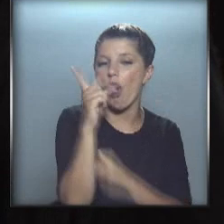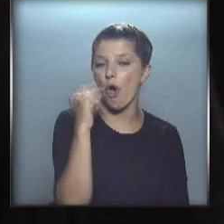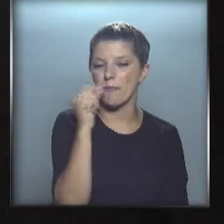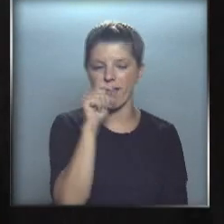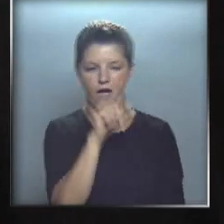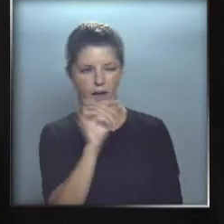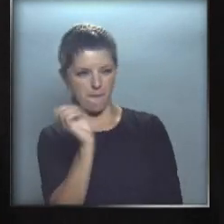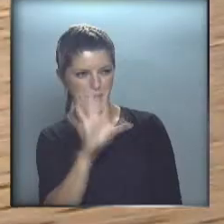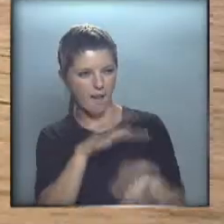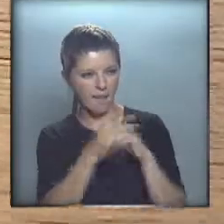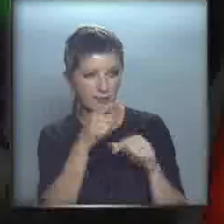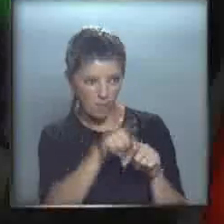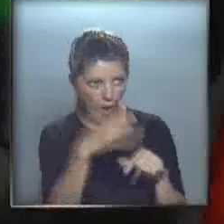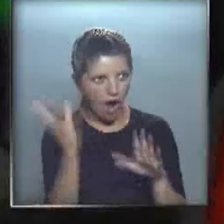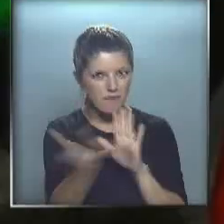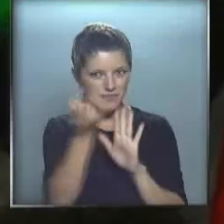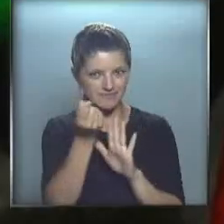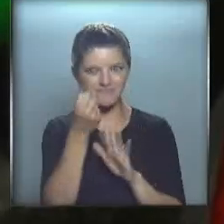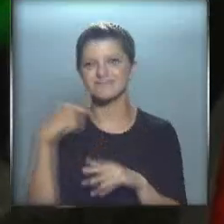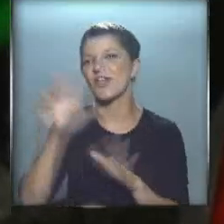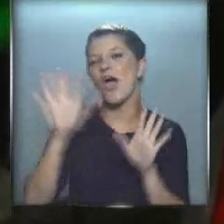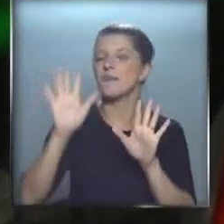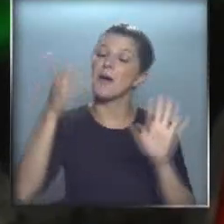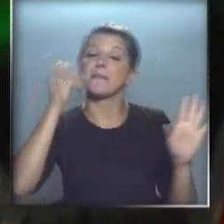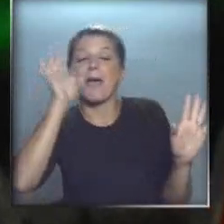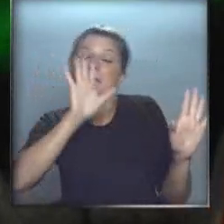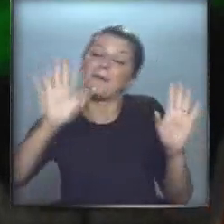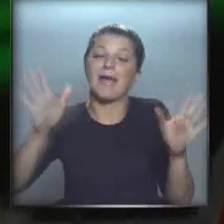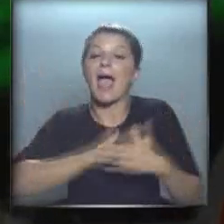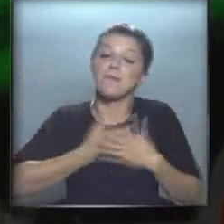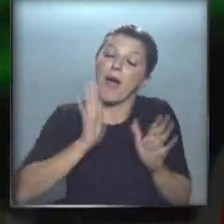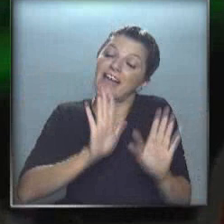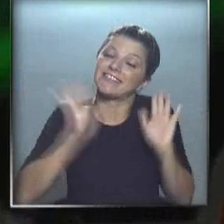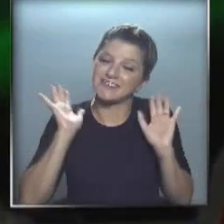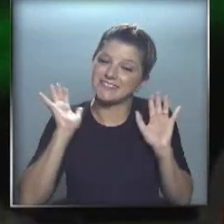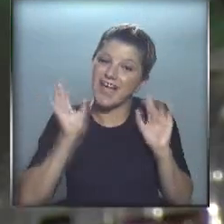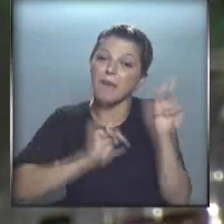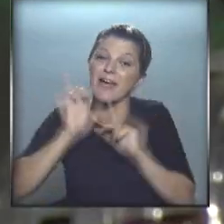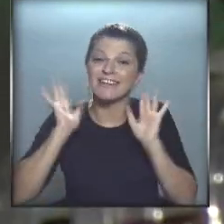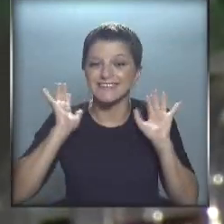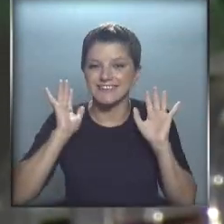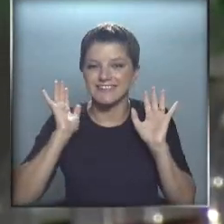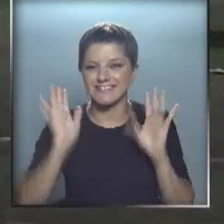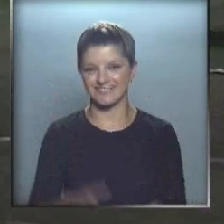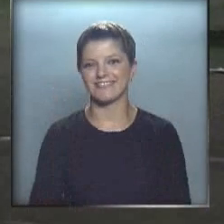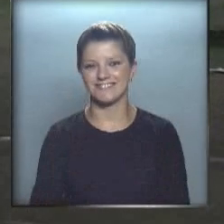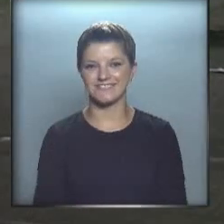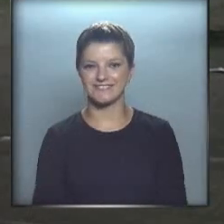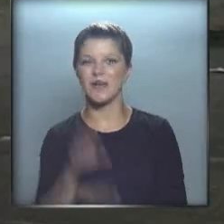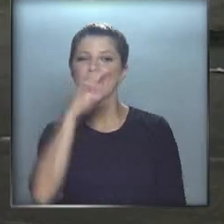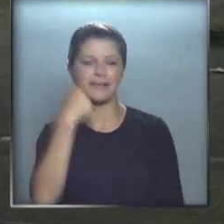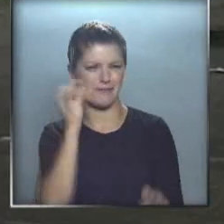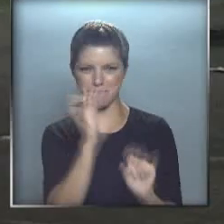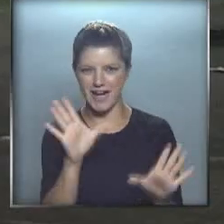una roba, ¿no? No, bueno, el chiquito entonces me engaña a mí. Es bueno, todo, bueno, el amor es así, a veces. ¿No? ¿Cómo es está el amor? Está muy mal eso, chicos.